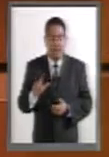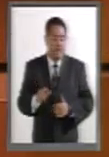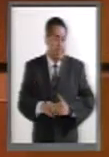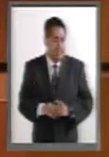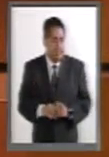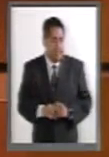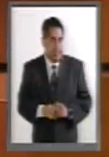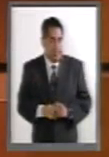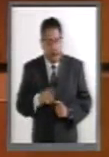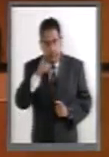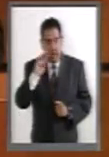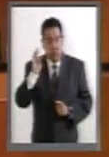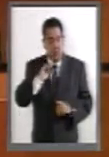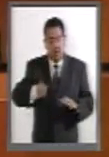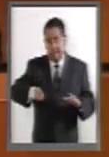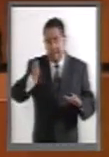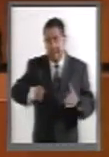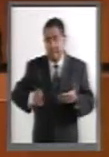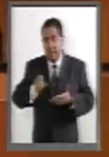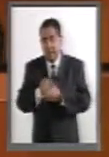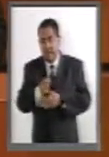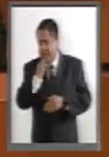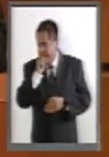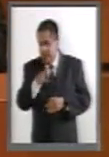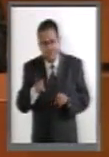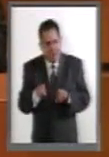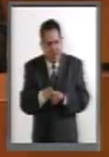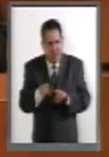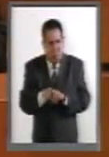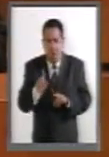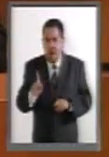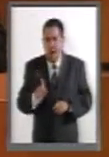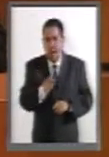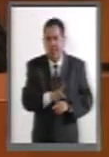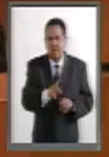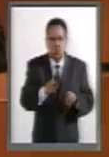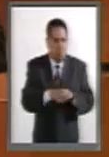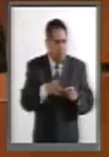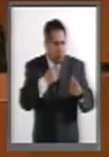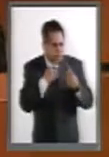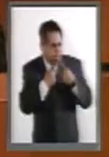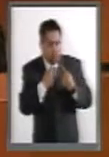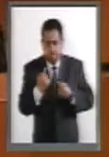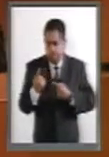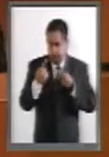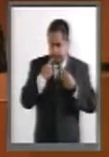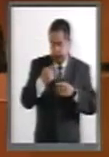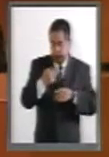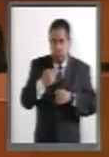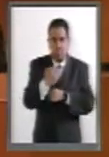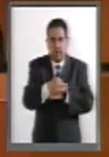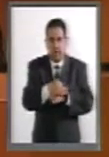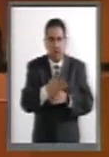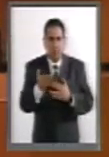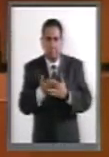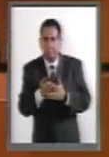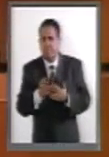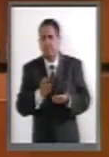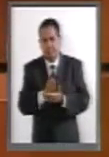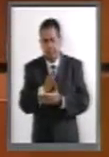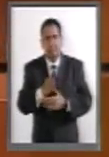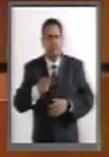aclaración de la sentencia proceda también respecto de las sentencias interlocutorias, pues este tipo de resoluciones